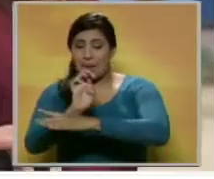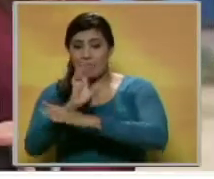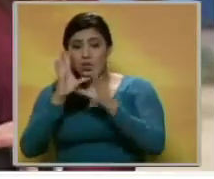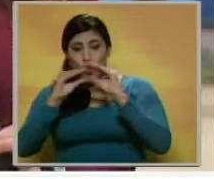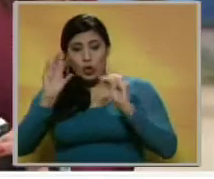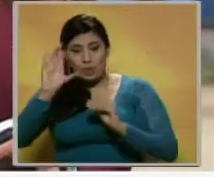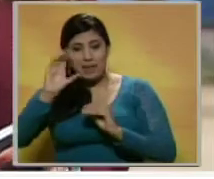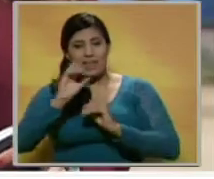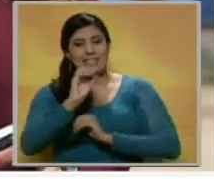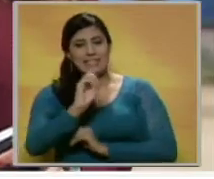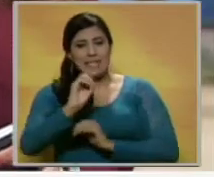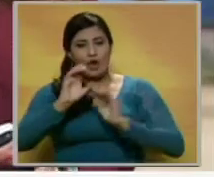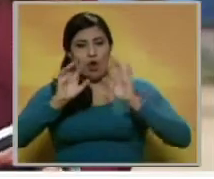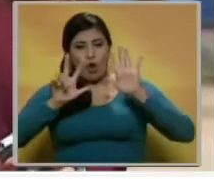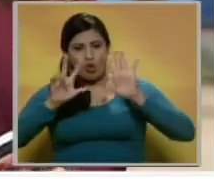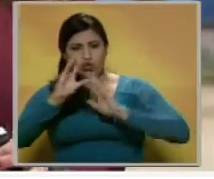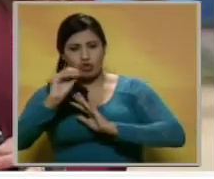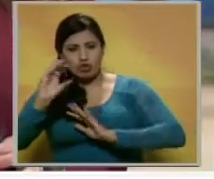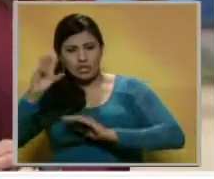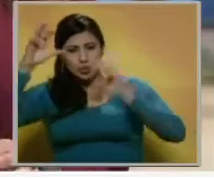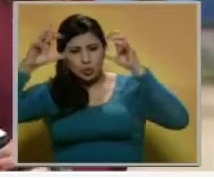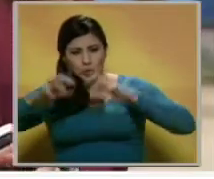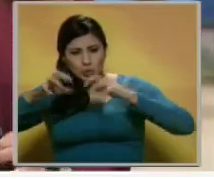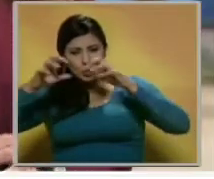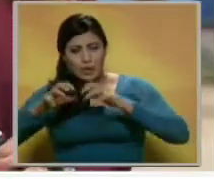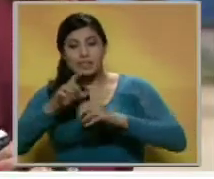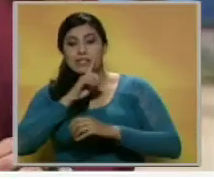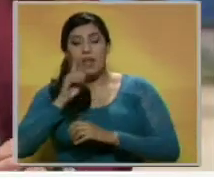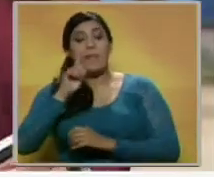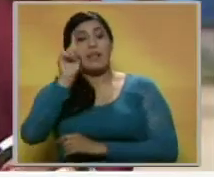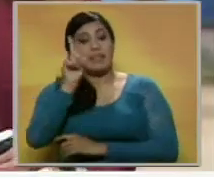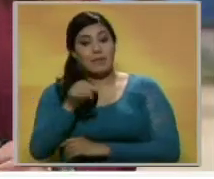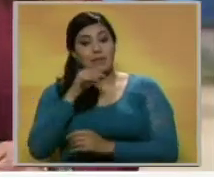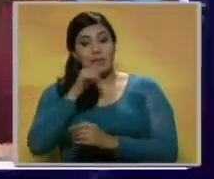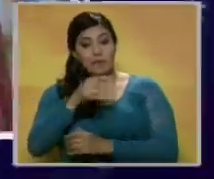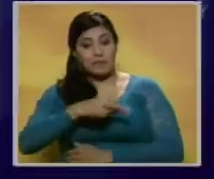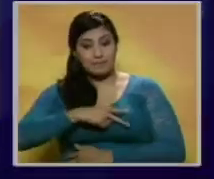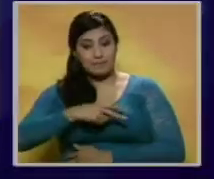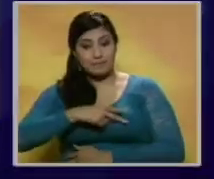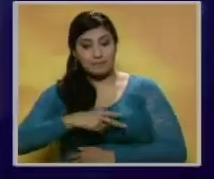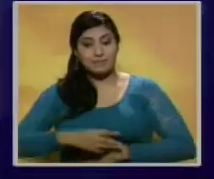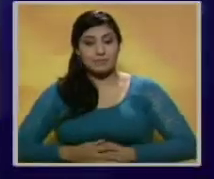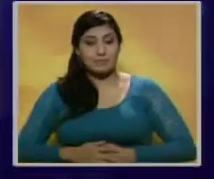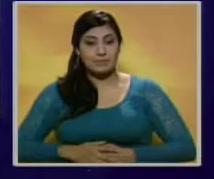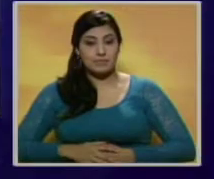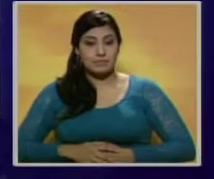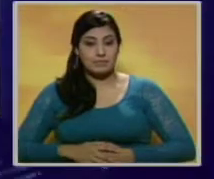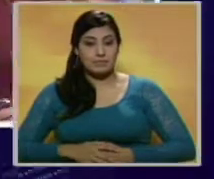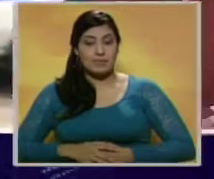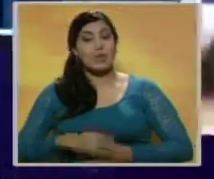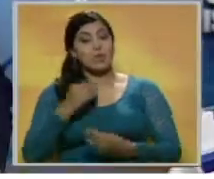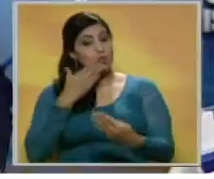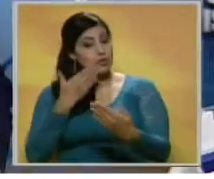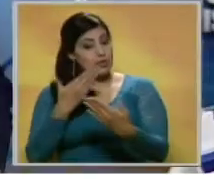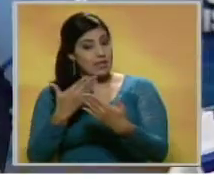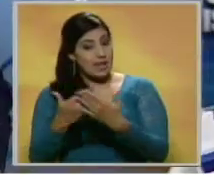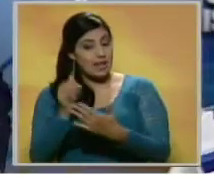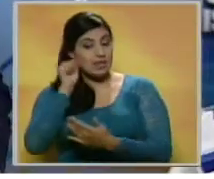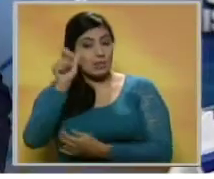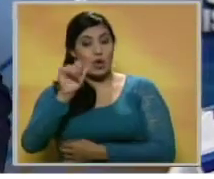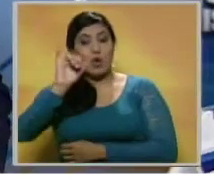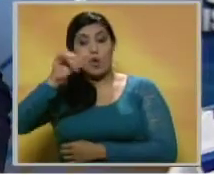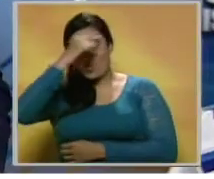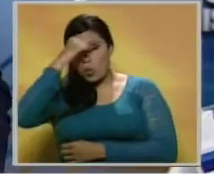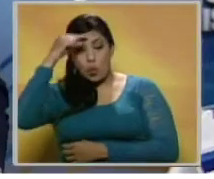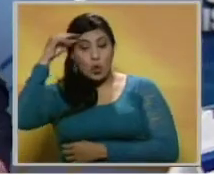nacional al 0800 Lluvia o al 911. Con esta información retornen con más de la emisión meridiana de su noticiero Venevisión. Muchísimas gracias, Milagros. Julio